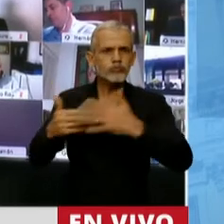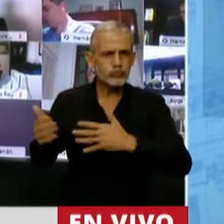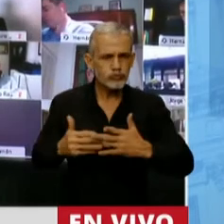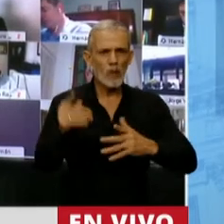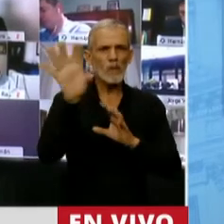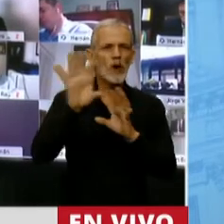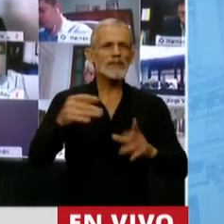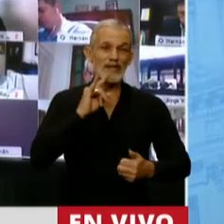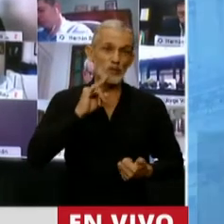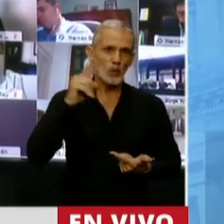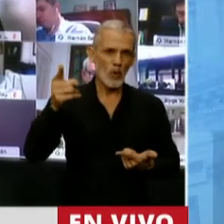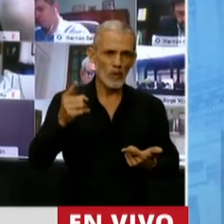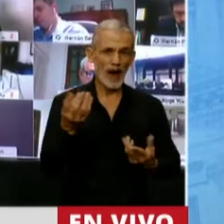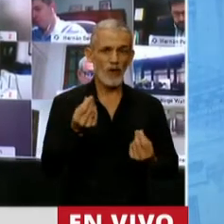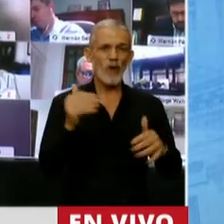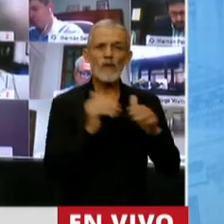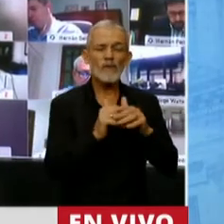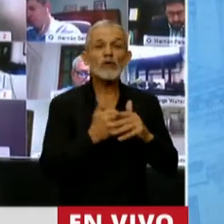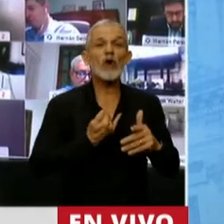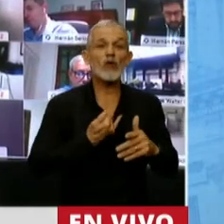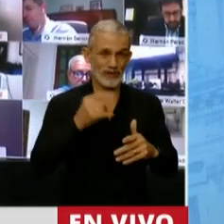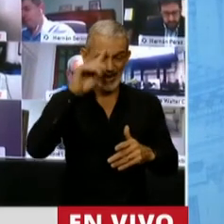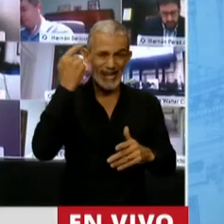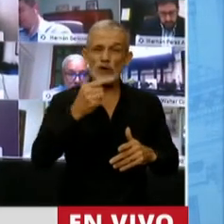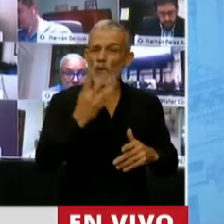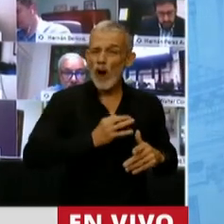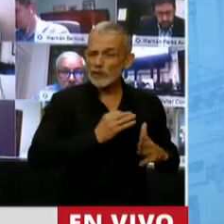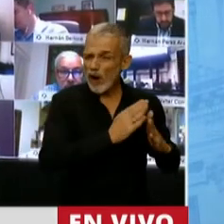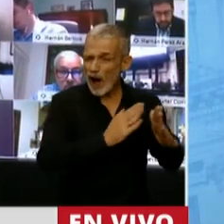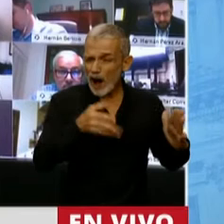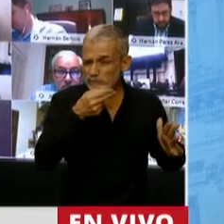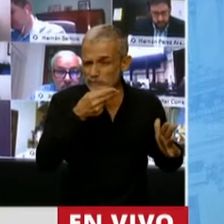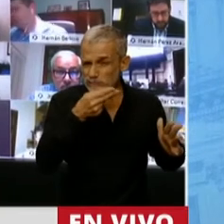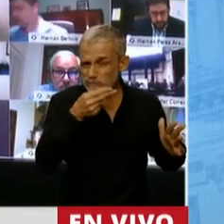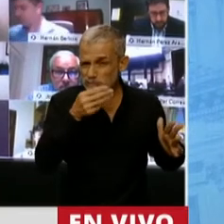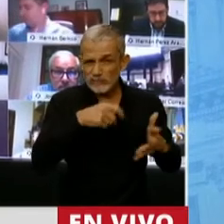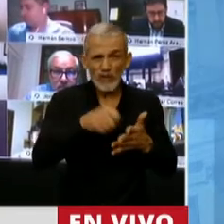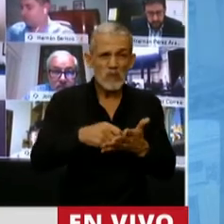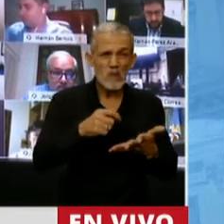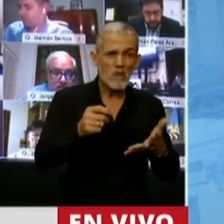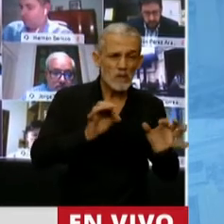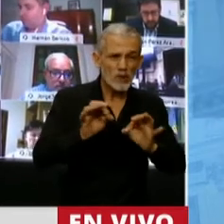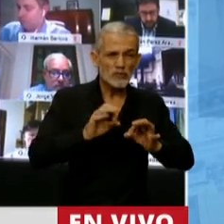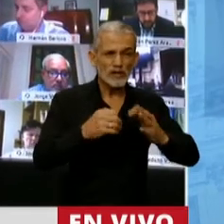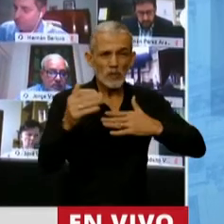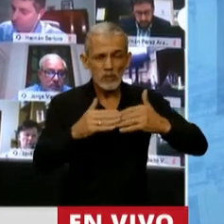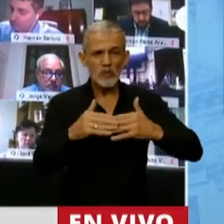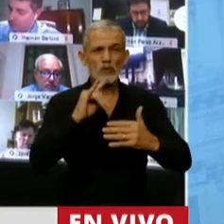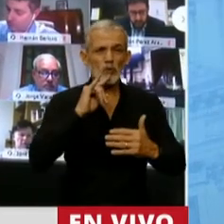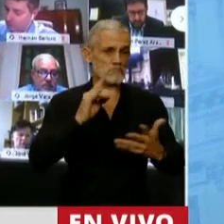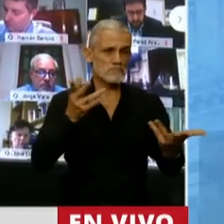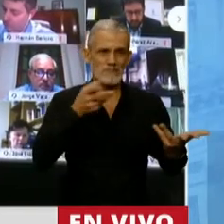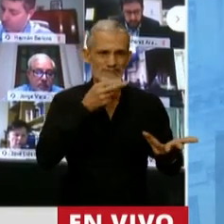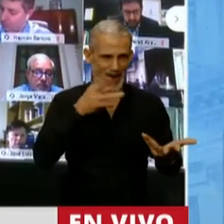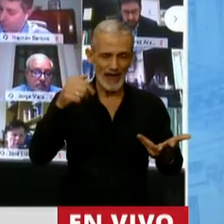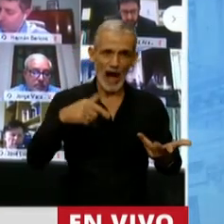en la provincia de Tucumán con fondos nacionales. Después de 4 años de no haber visto ni firmado un proyecto de obra de vuelta y obras